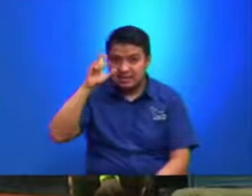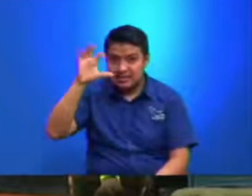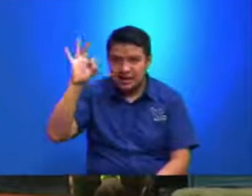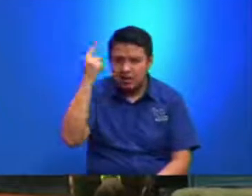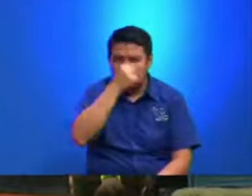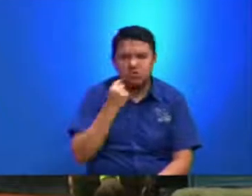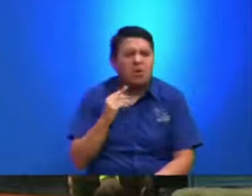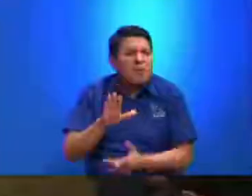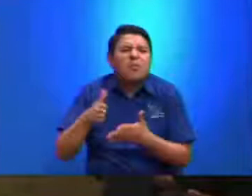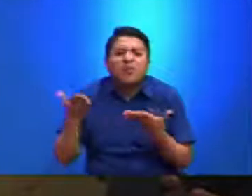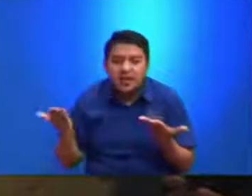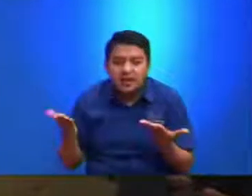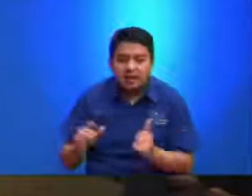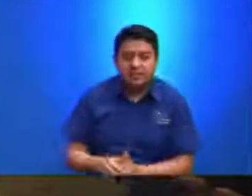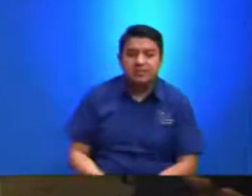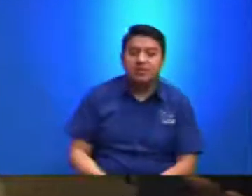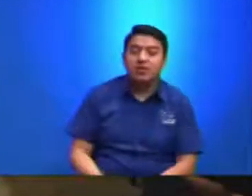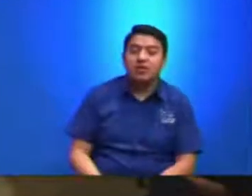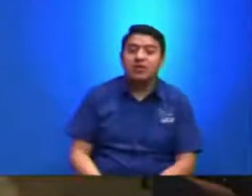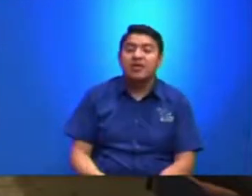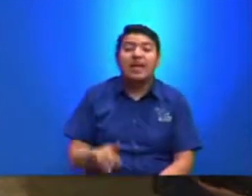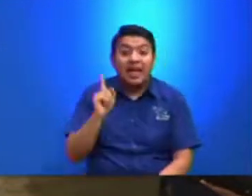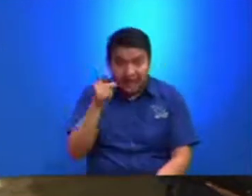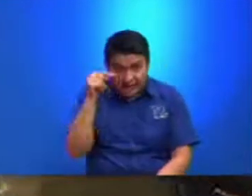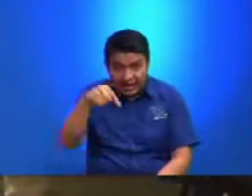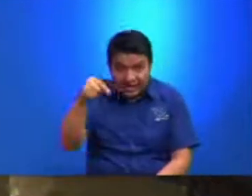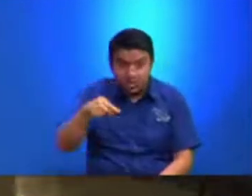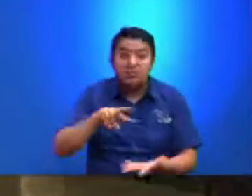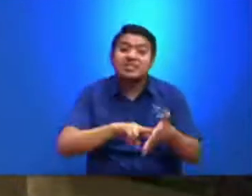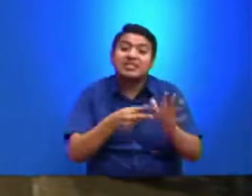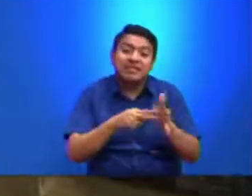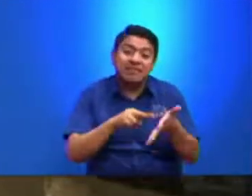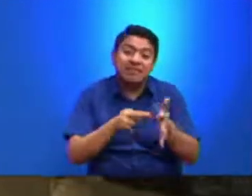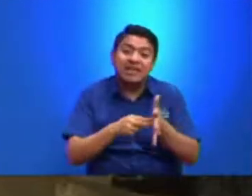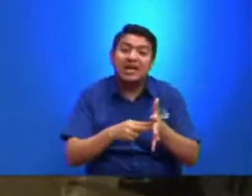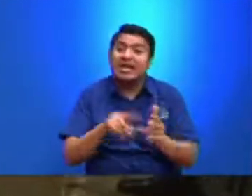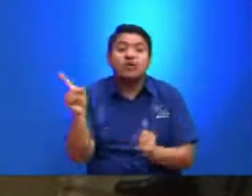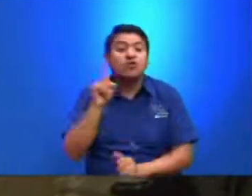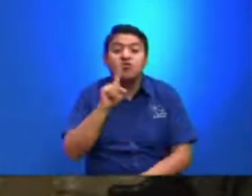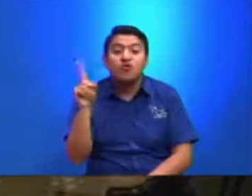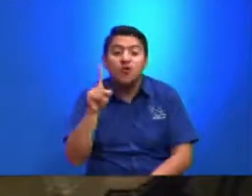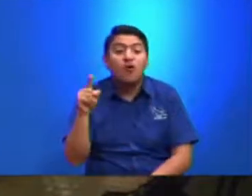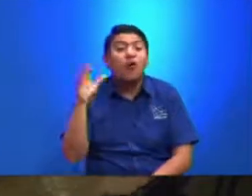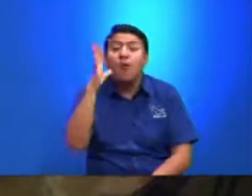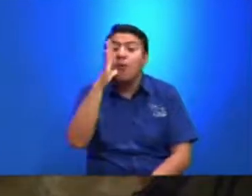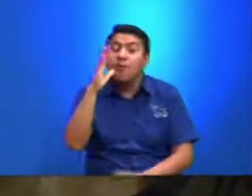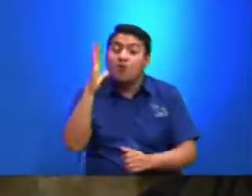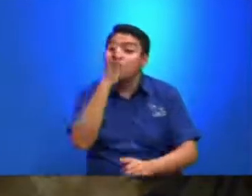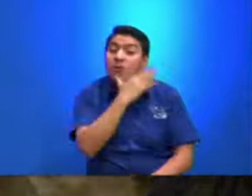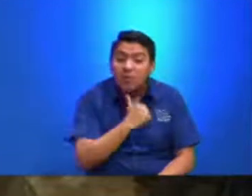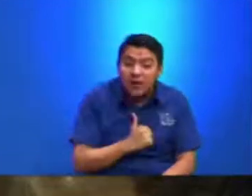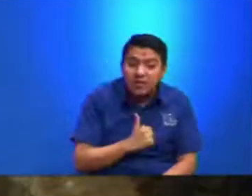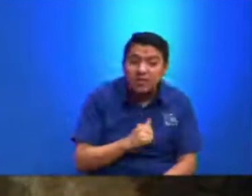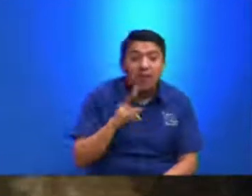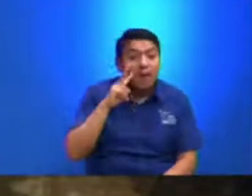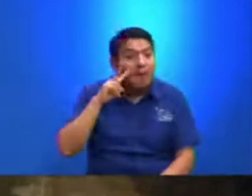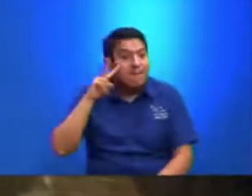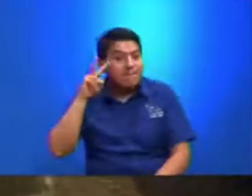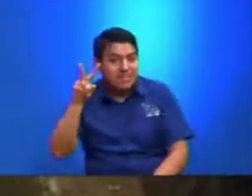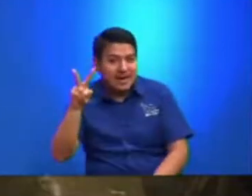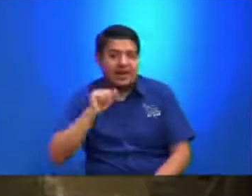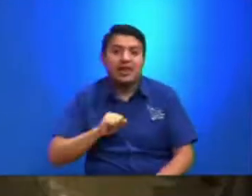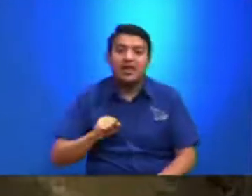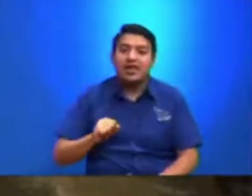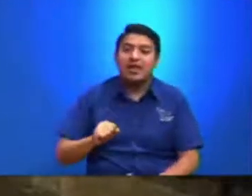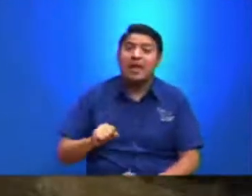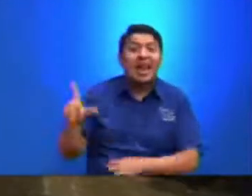iluminar. Me cambió todo. A partir de ahí entré en el discipulado. Y